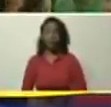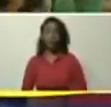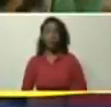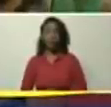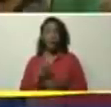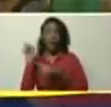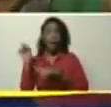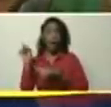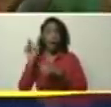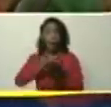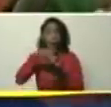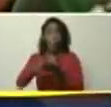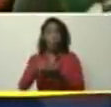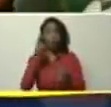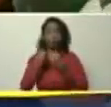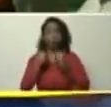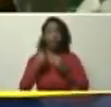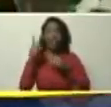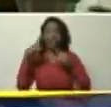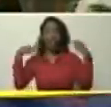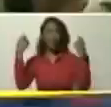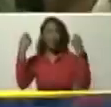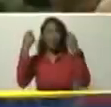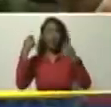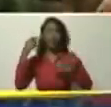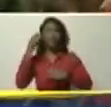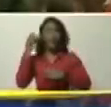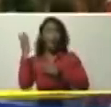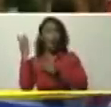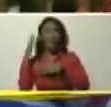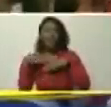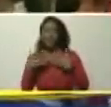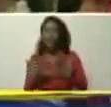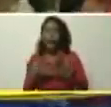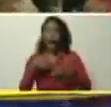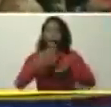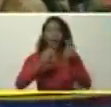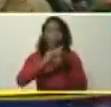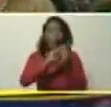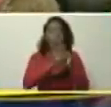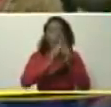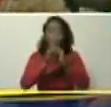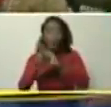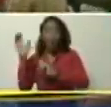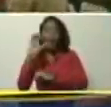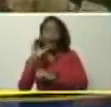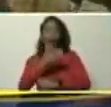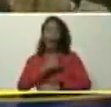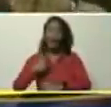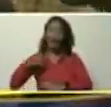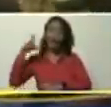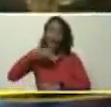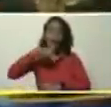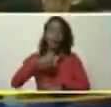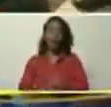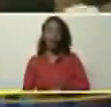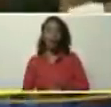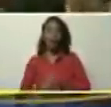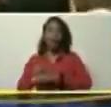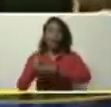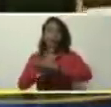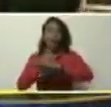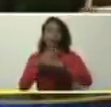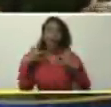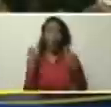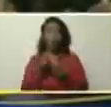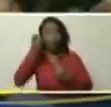Ella cayendo y corriendo. ¿Cuál fue la campaña de Carmen Teresa? Haciendo los cambios que Caracas quería. Gobernar con el